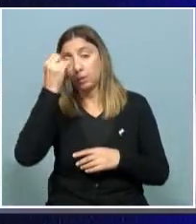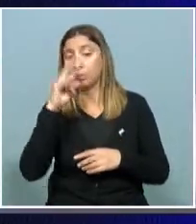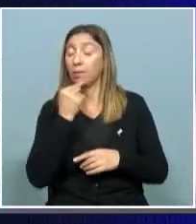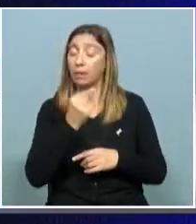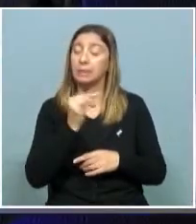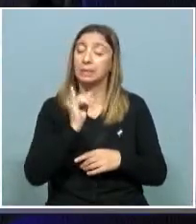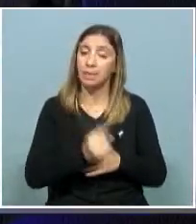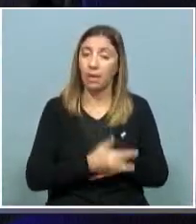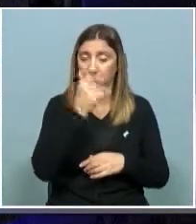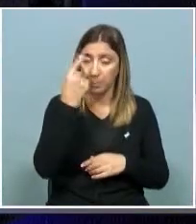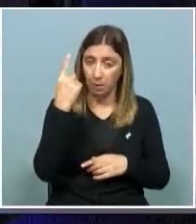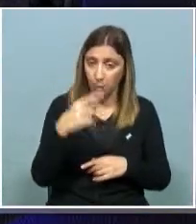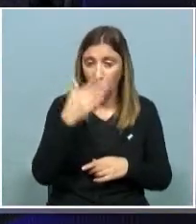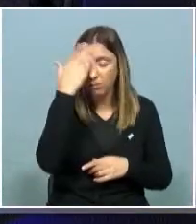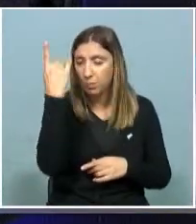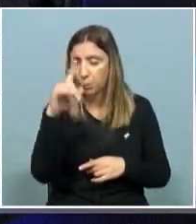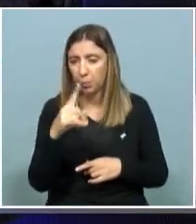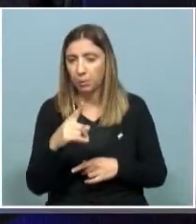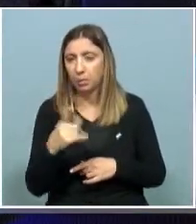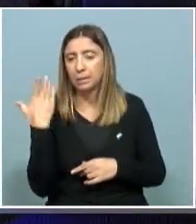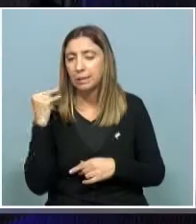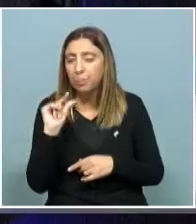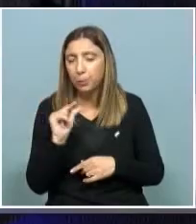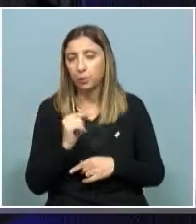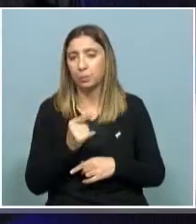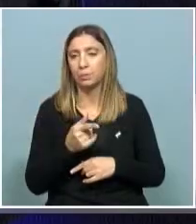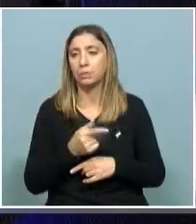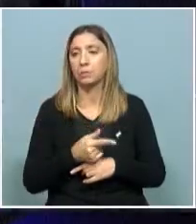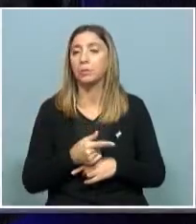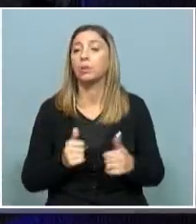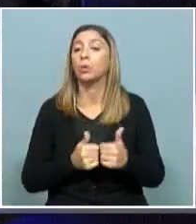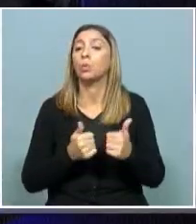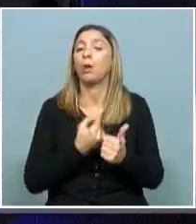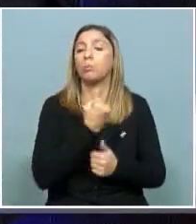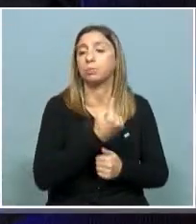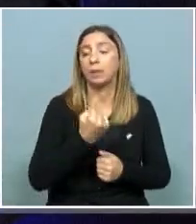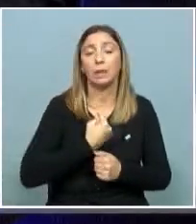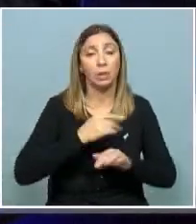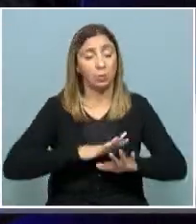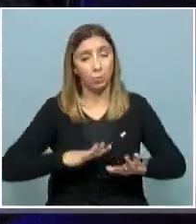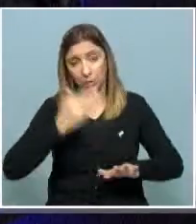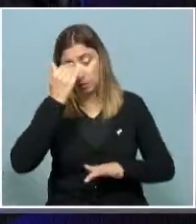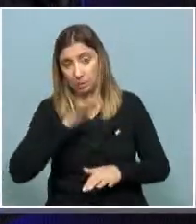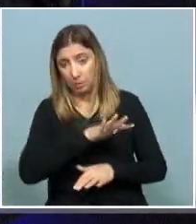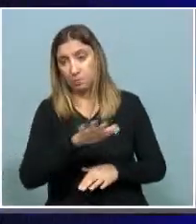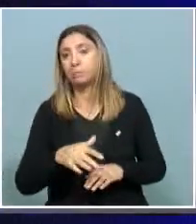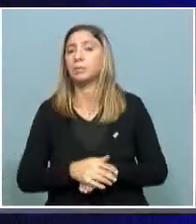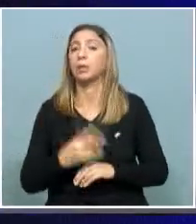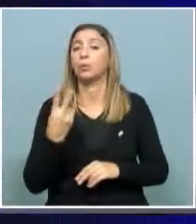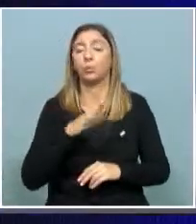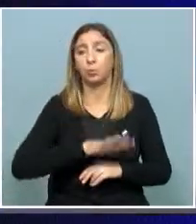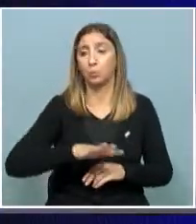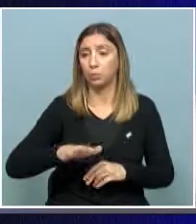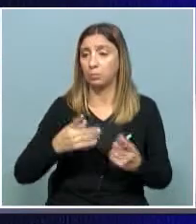confirmatorias y que tuvimos el resultado hace hace breve se está haciendo un seguimiento particular a cada uno de los 15 chicos bueno hay dos